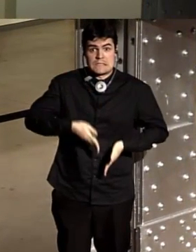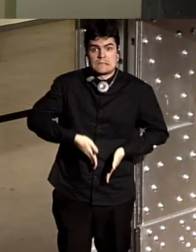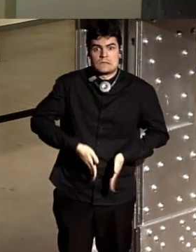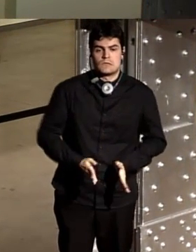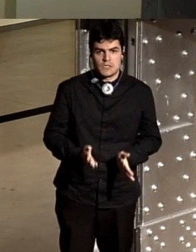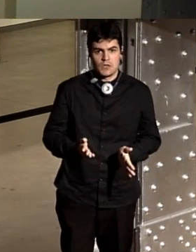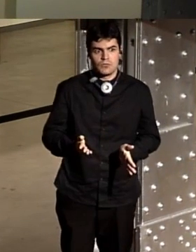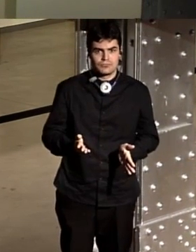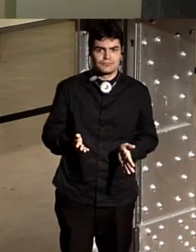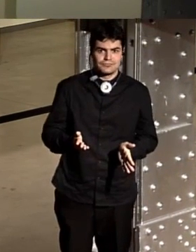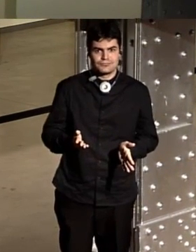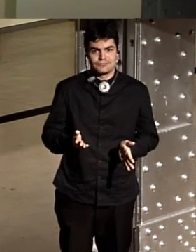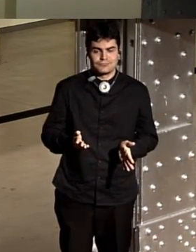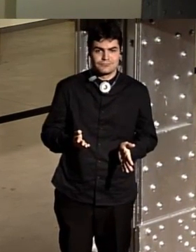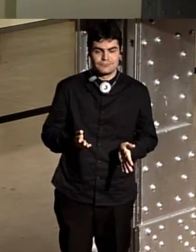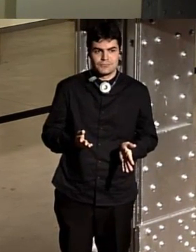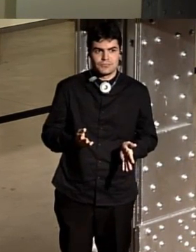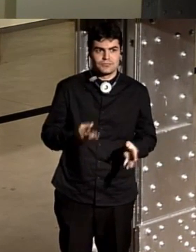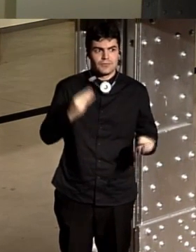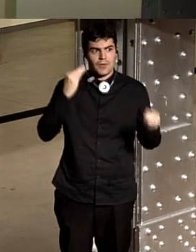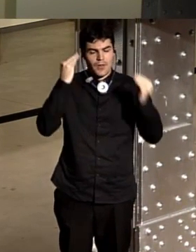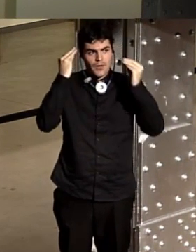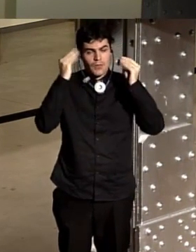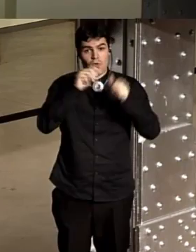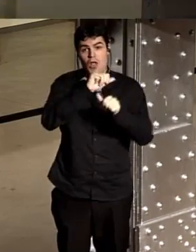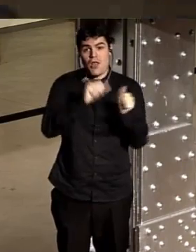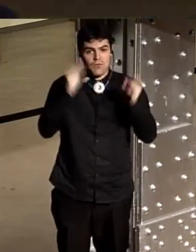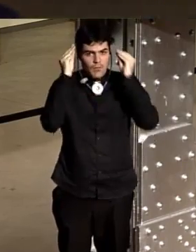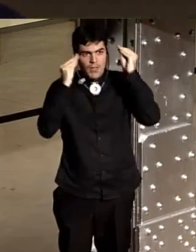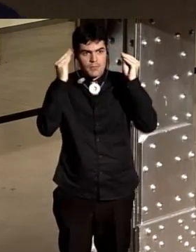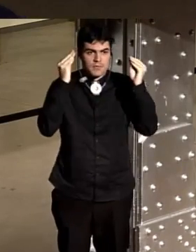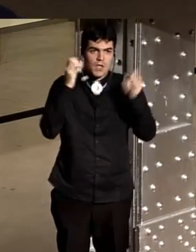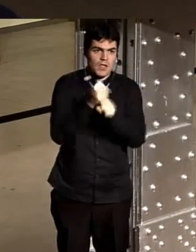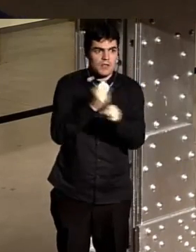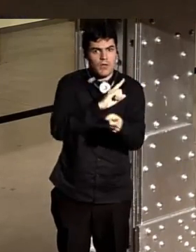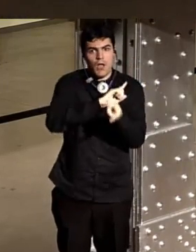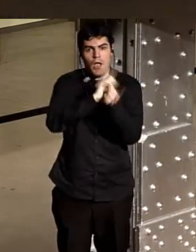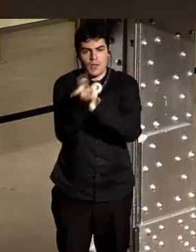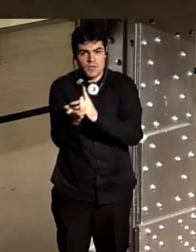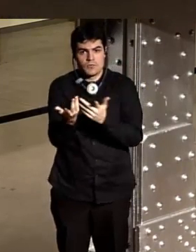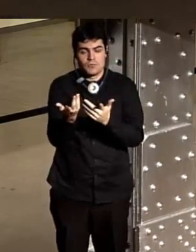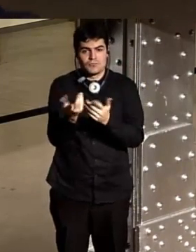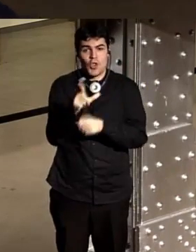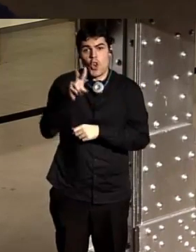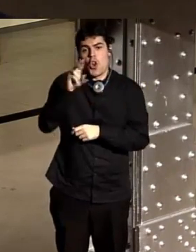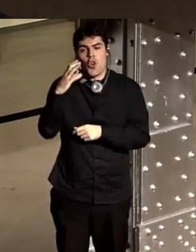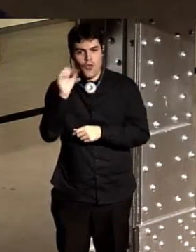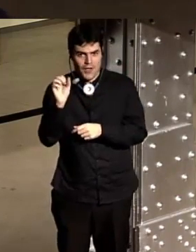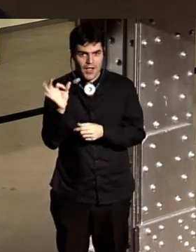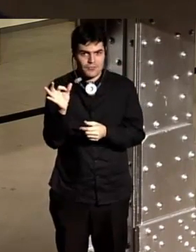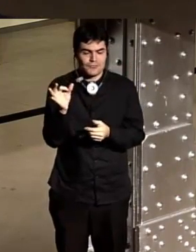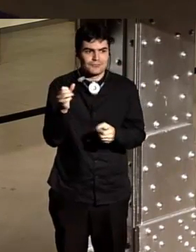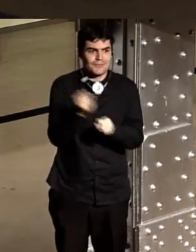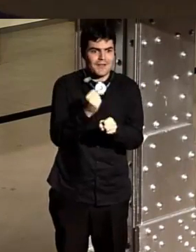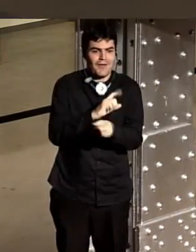completo tu mentalidad y tu visión del trabajo. ¿Cómo lo ha cambiado Lucas? ¿Cómo ves ahora tu trabajo?